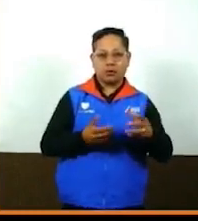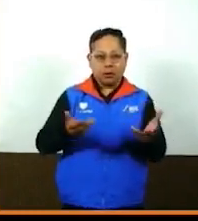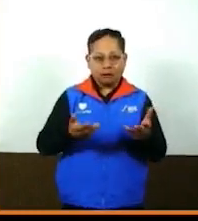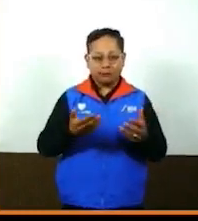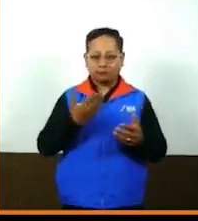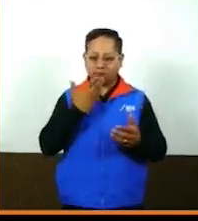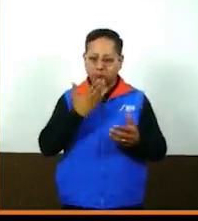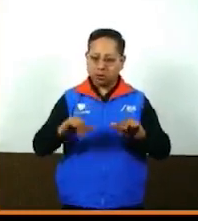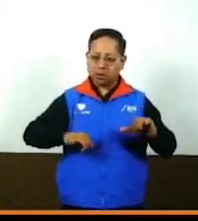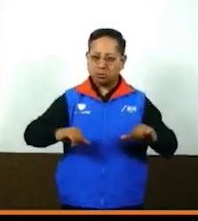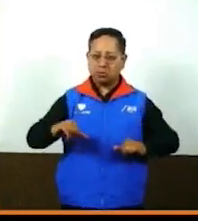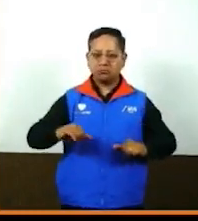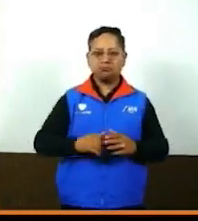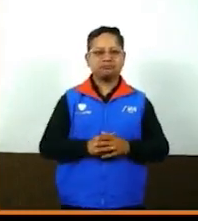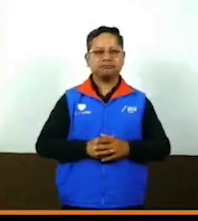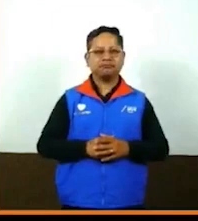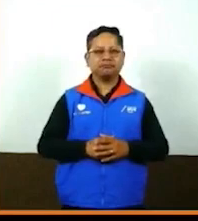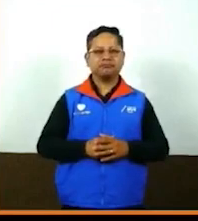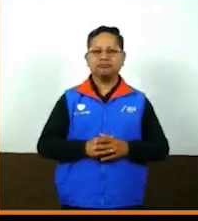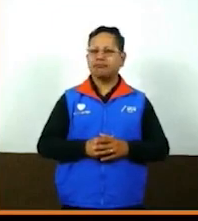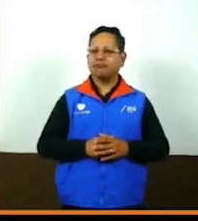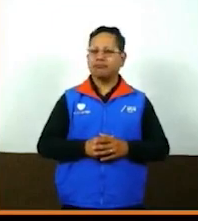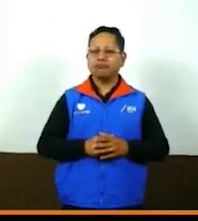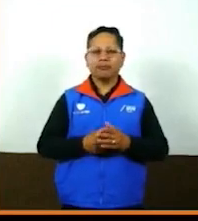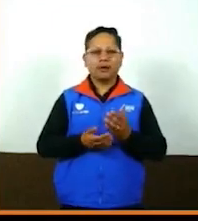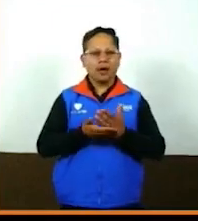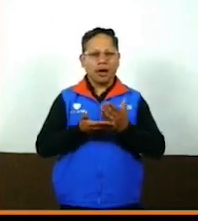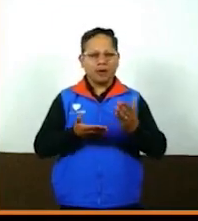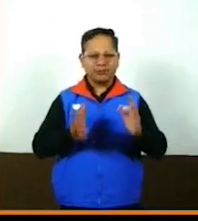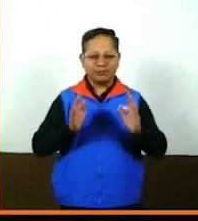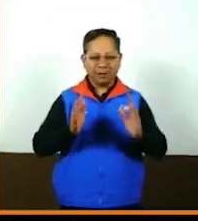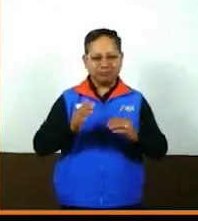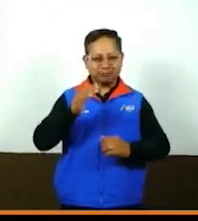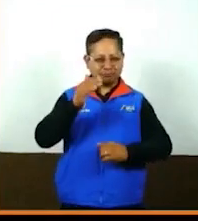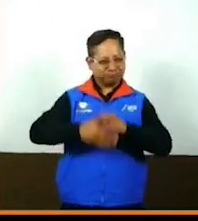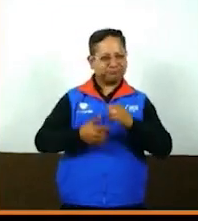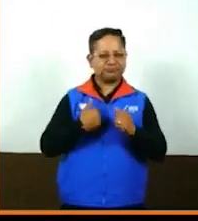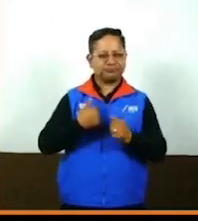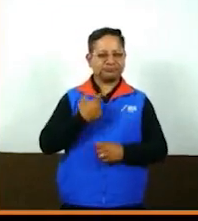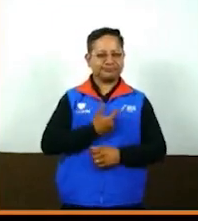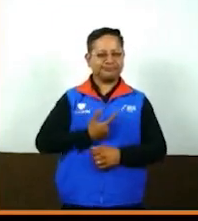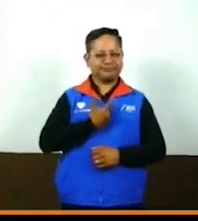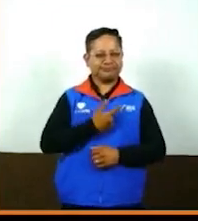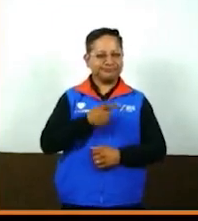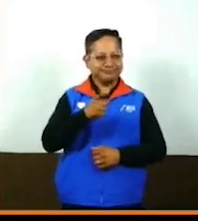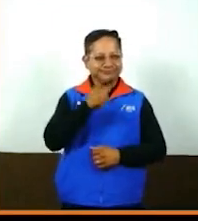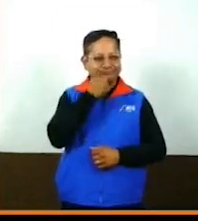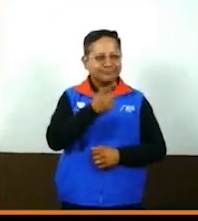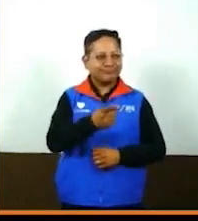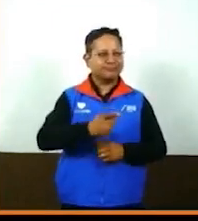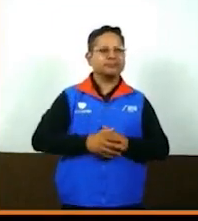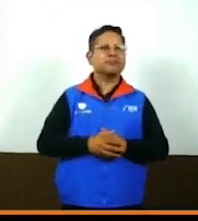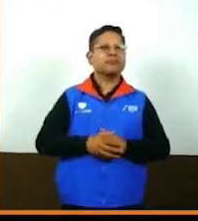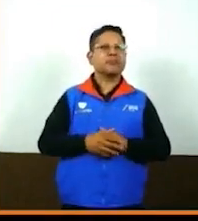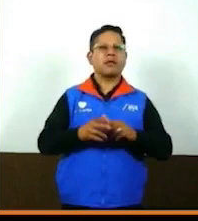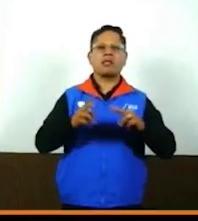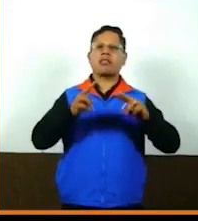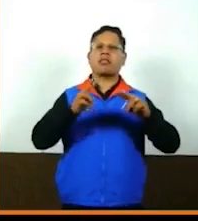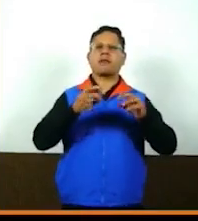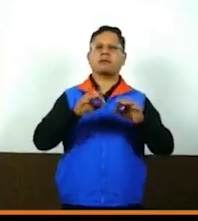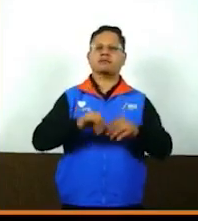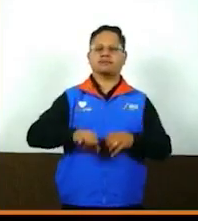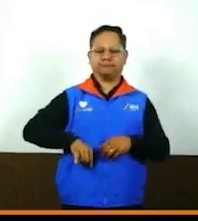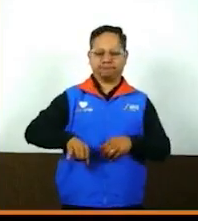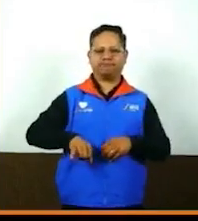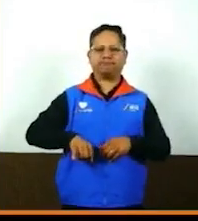¿no? Y ya, bueno, para ir cerrando el panel, ¿no? Por supuesto, me gustaría tocar un tema muy